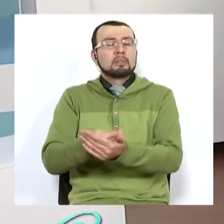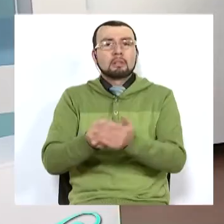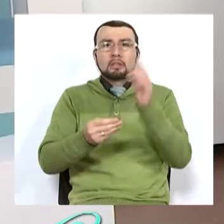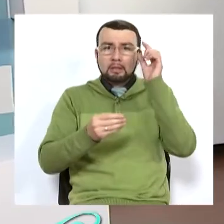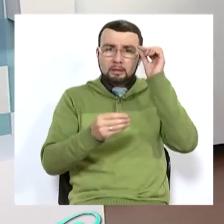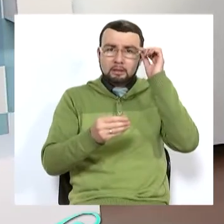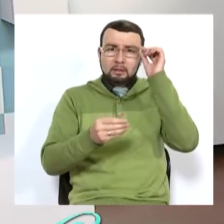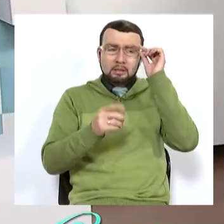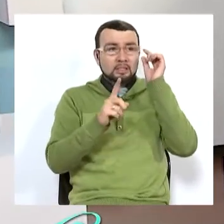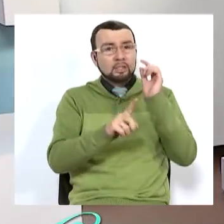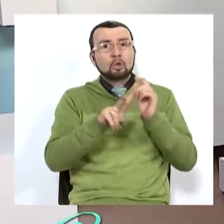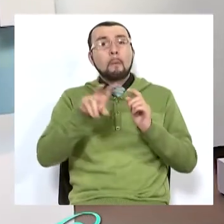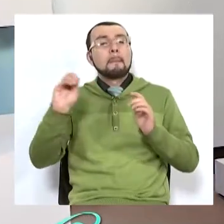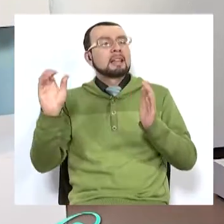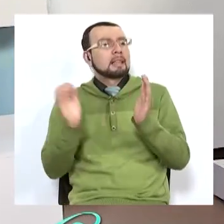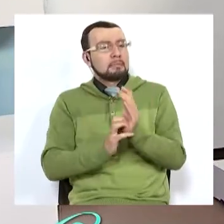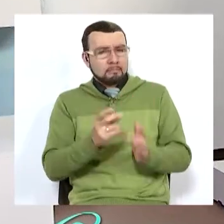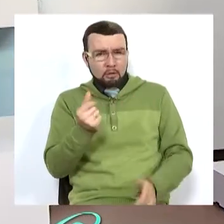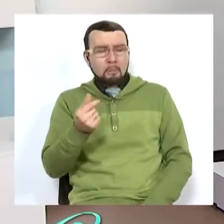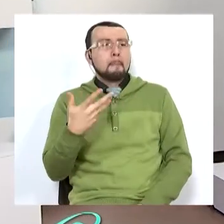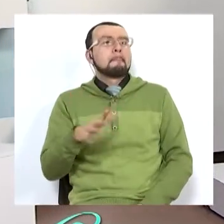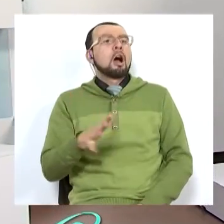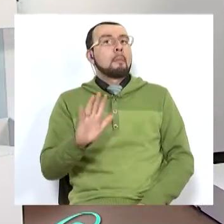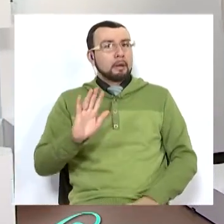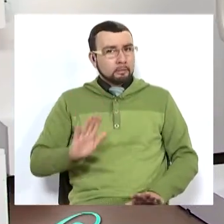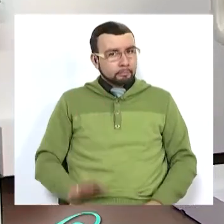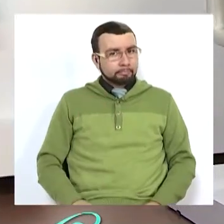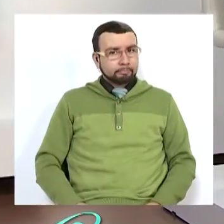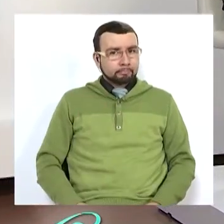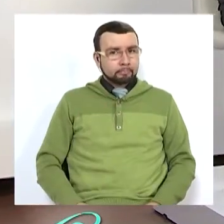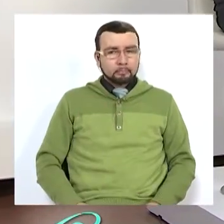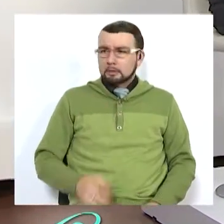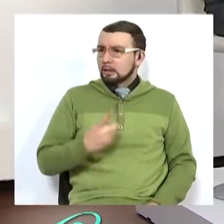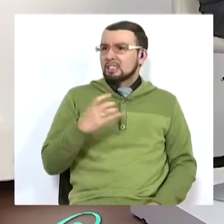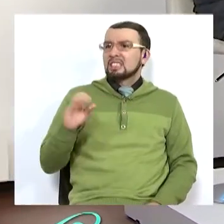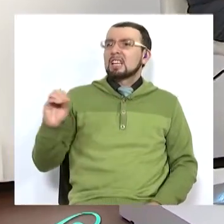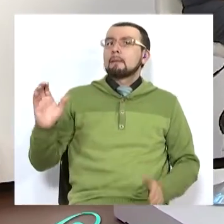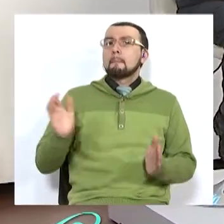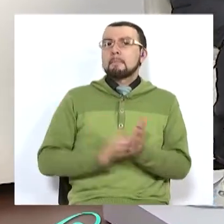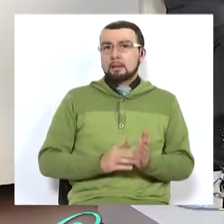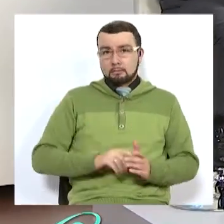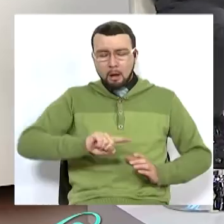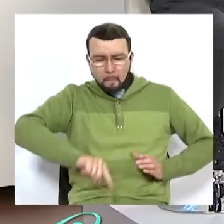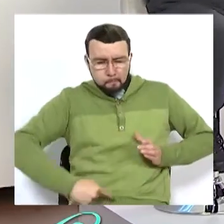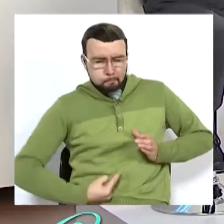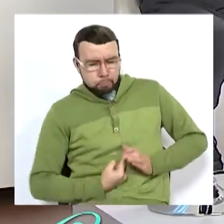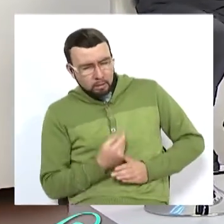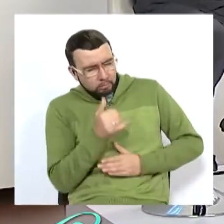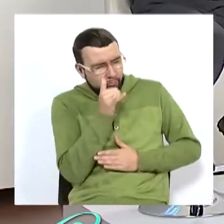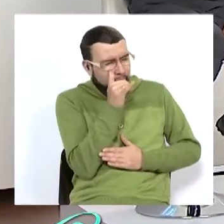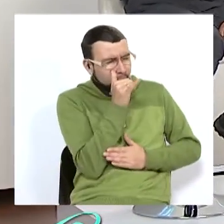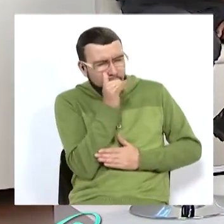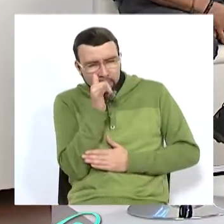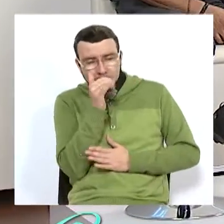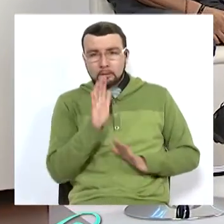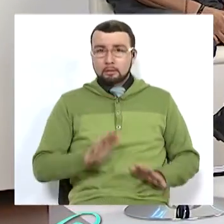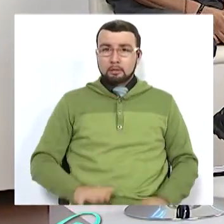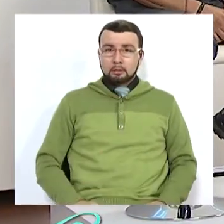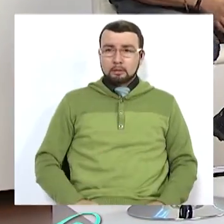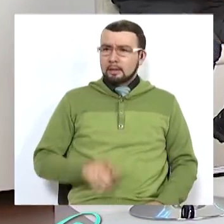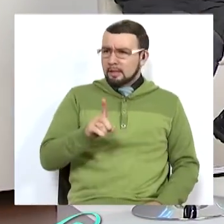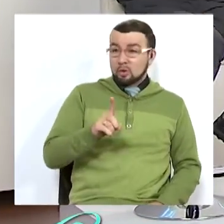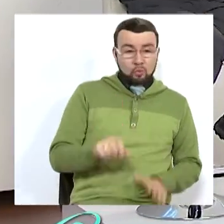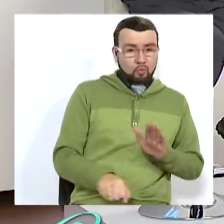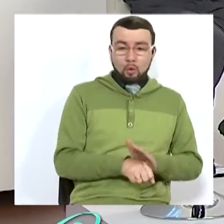100 y algo por Listo. esto. Le cuesta mucho más barato, menos 100.000 pesos. Y que se expongan por ahorrarse